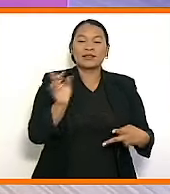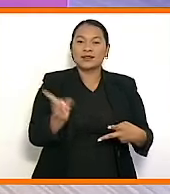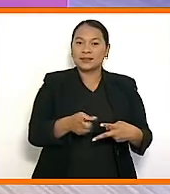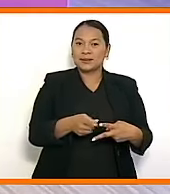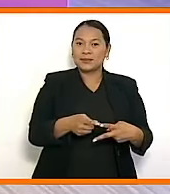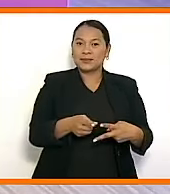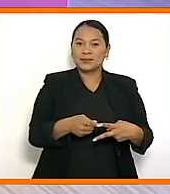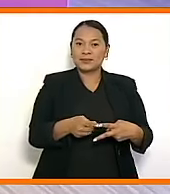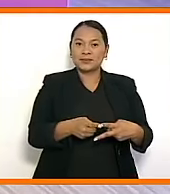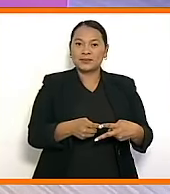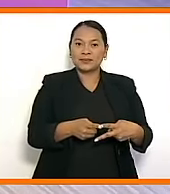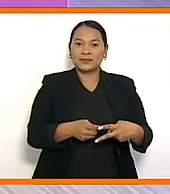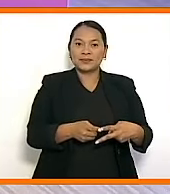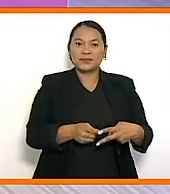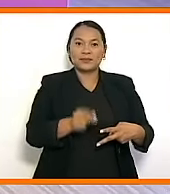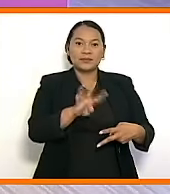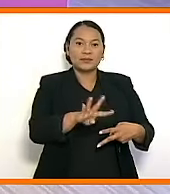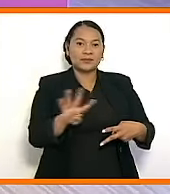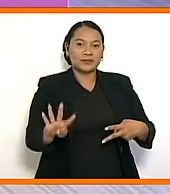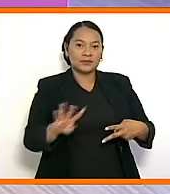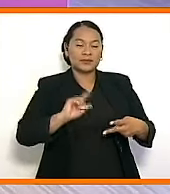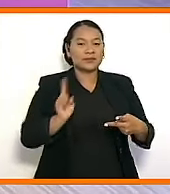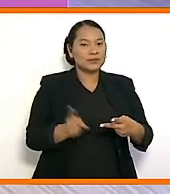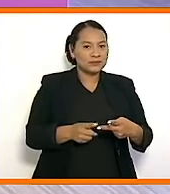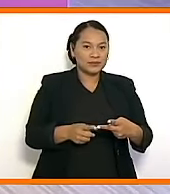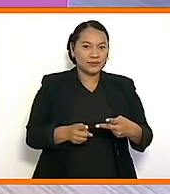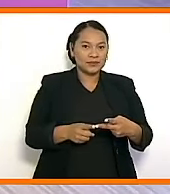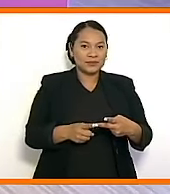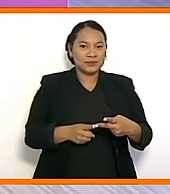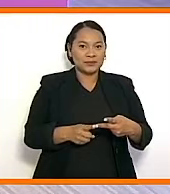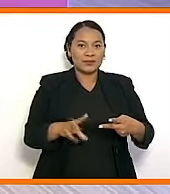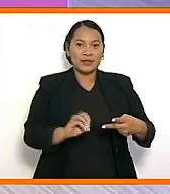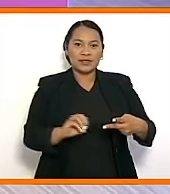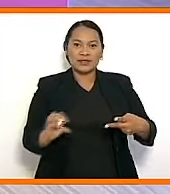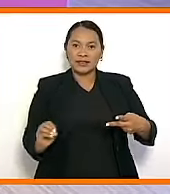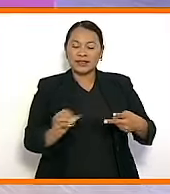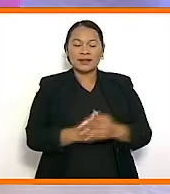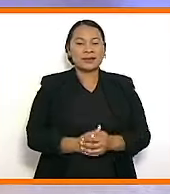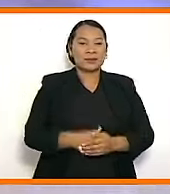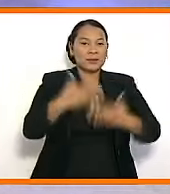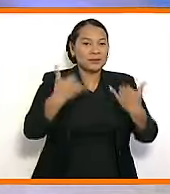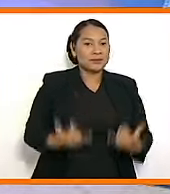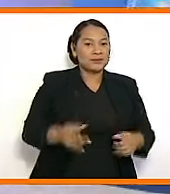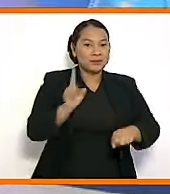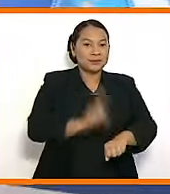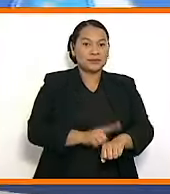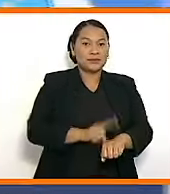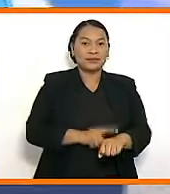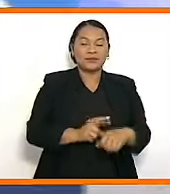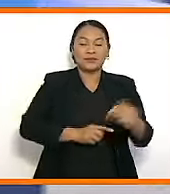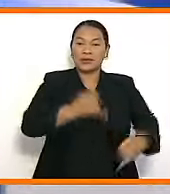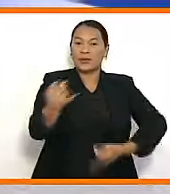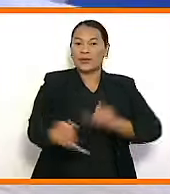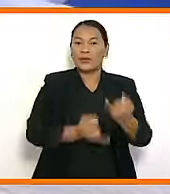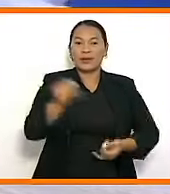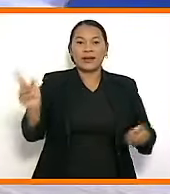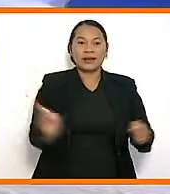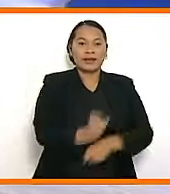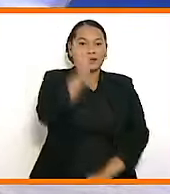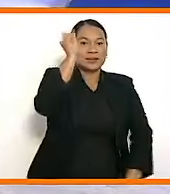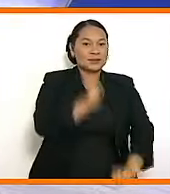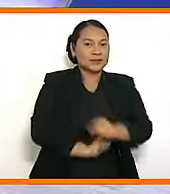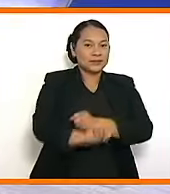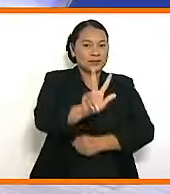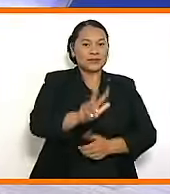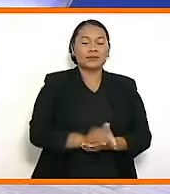premiados. Posición 1, 44. Posición 2, 00. Ahora ha llegado el momento de pegar y ganar junto a Pega